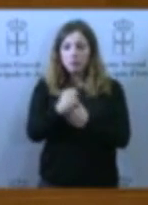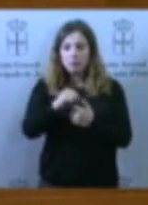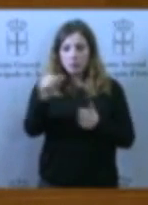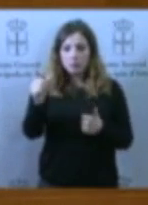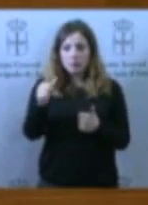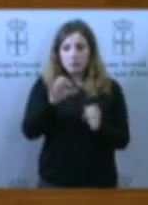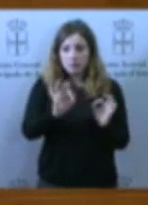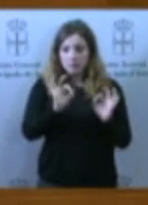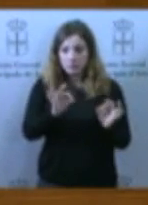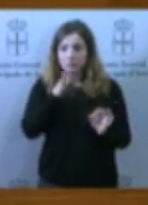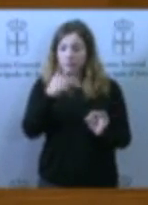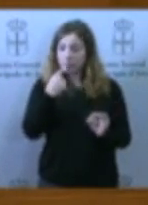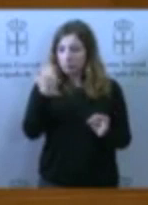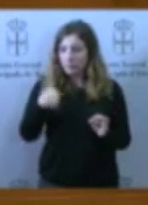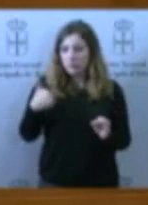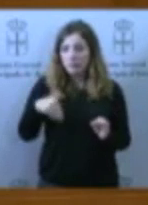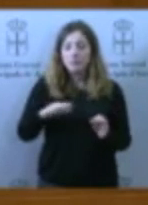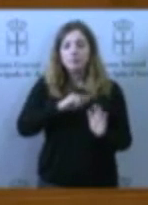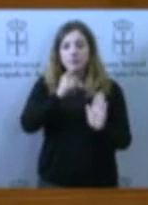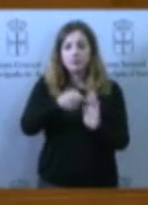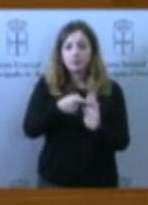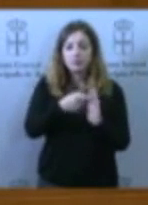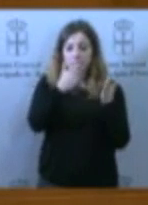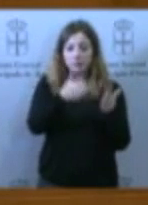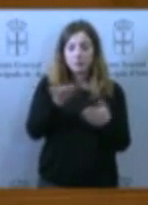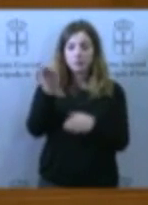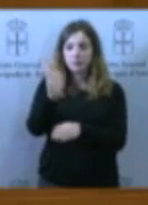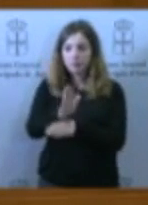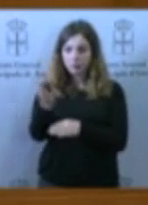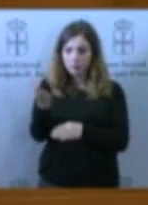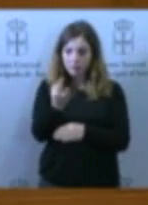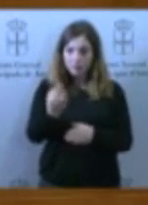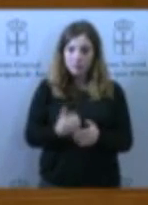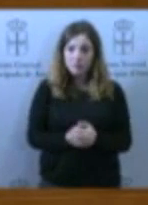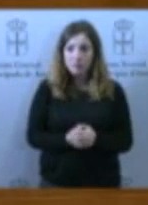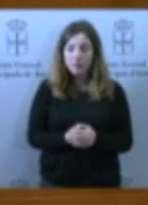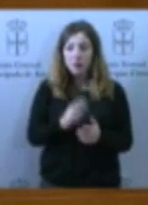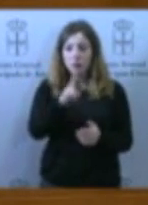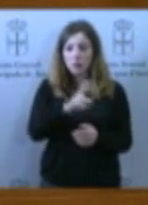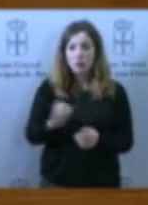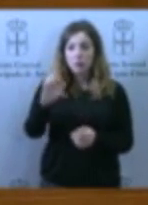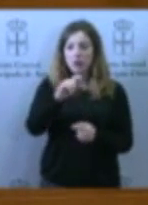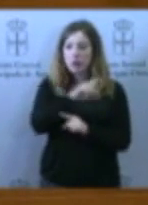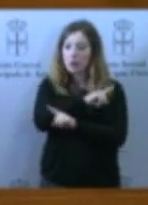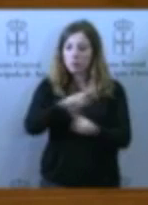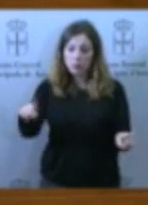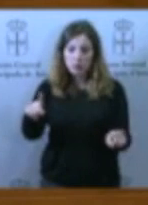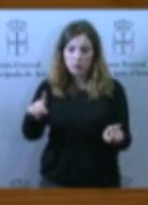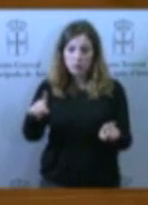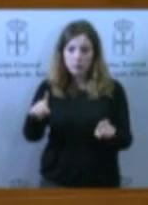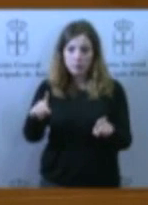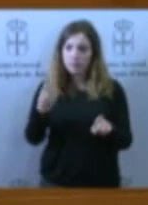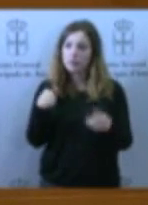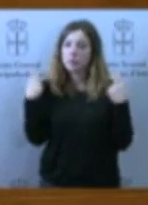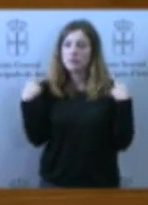se ha dicho, pero el primer punto que ustedes presentan, la Unión Europea prohíbe ese tipo de incentivos fiscales que